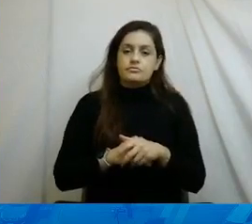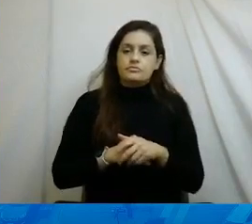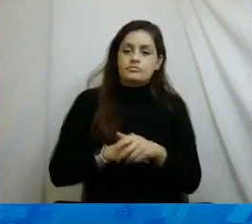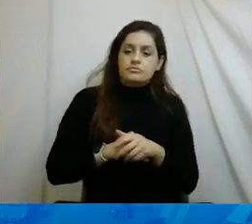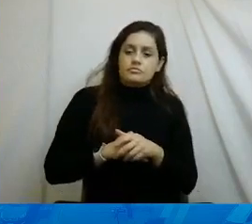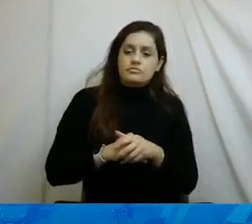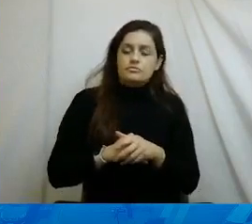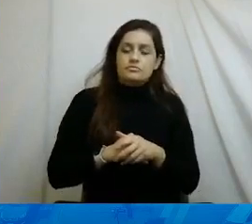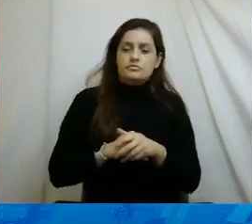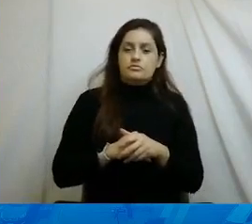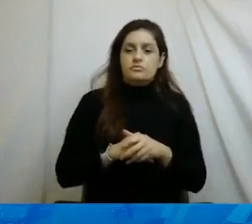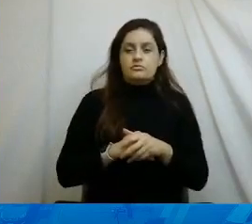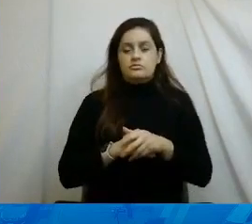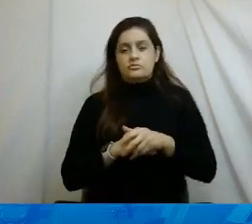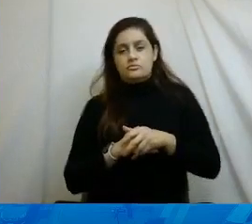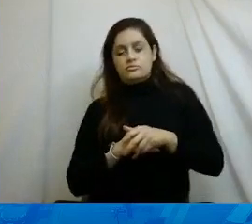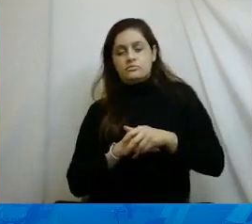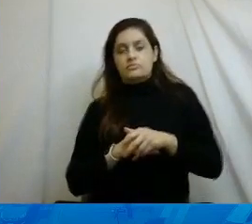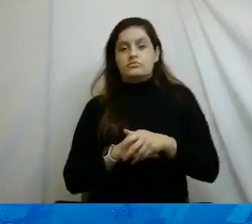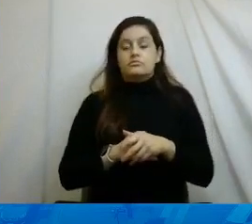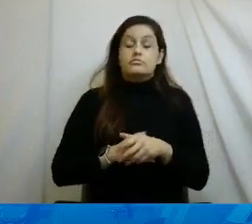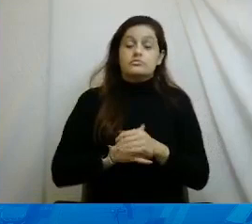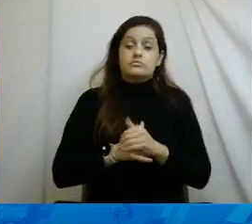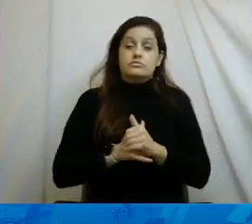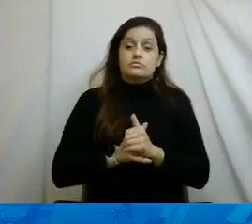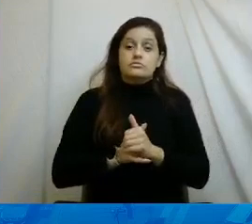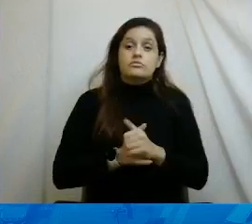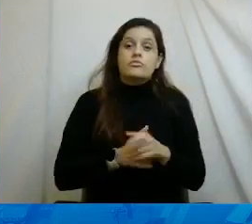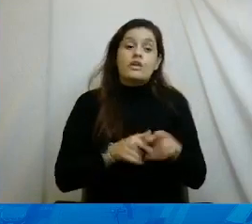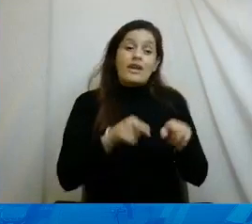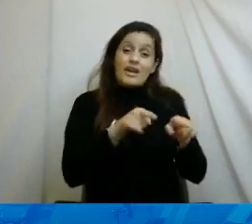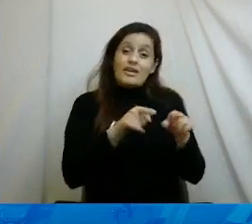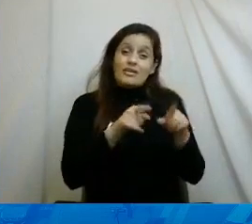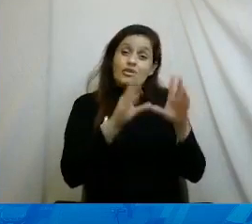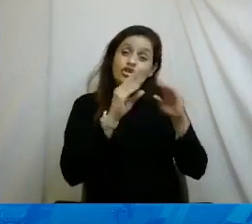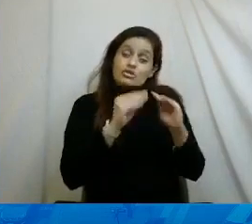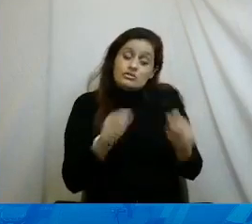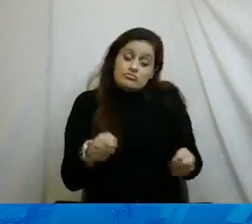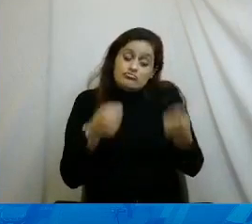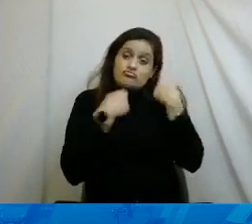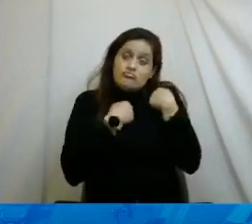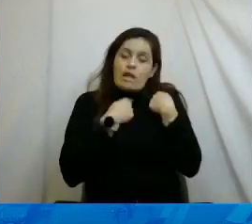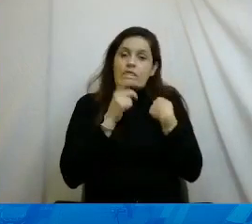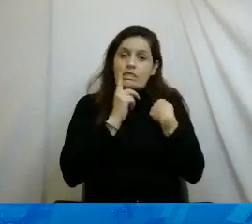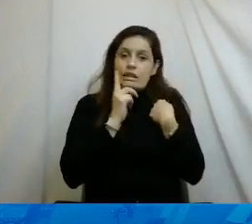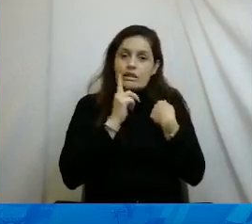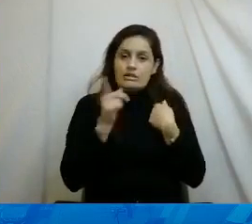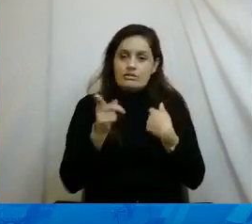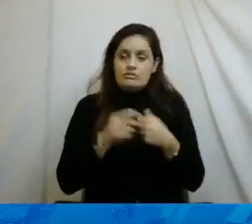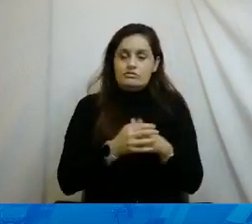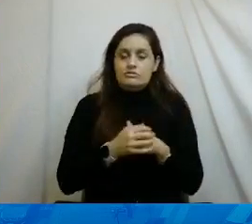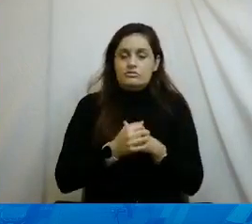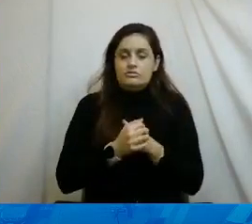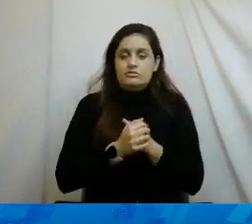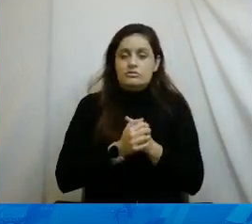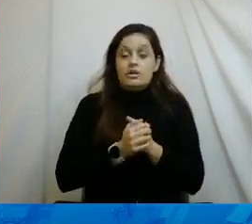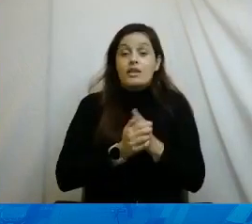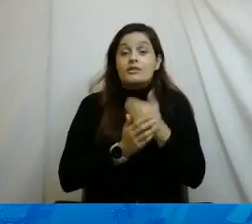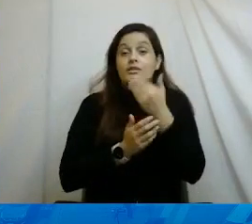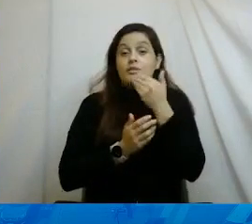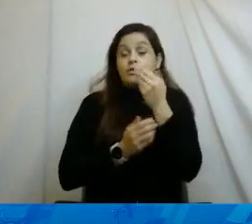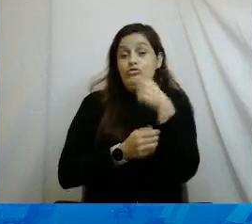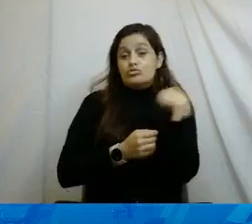de calle, pero de alguna forma hacer que este espacio, esta estadía ahí no sea tan compleja. Por otro lado, también estamos nosotros como